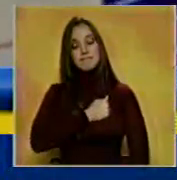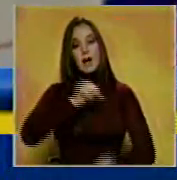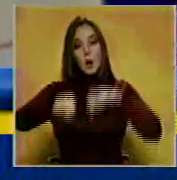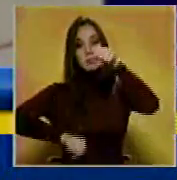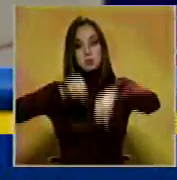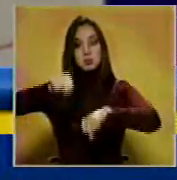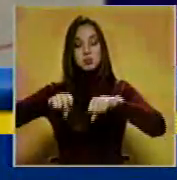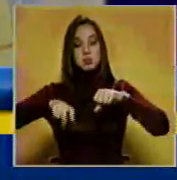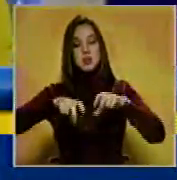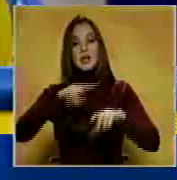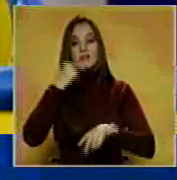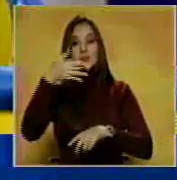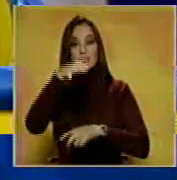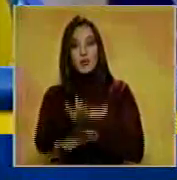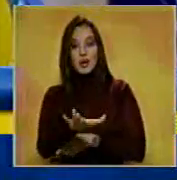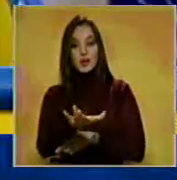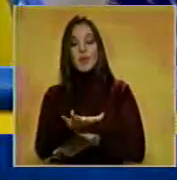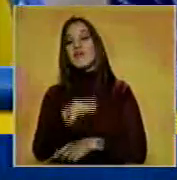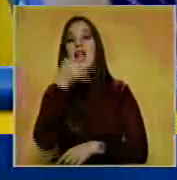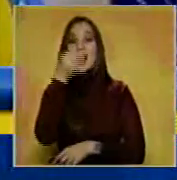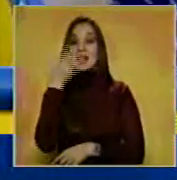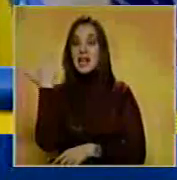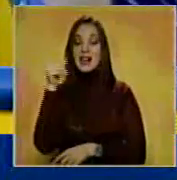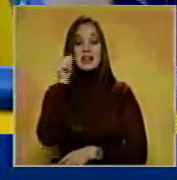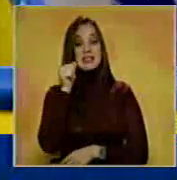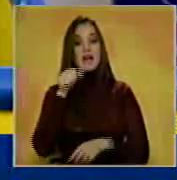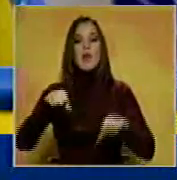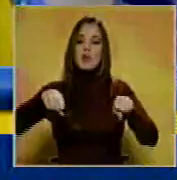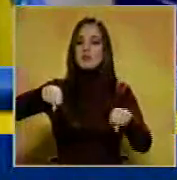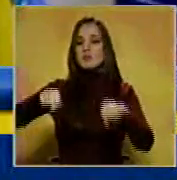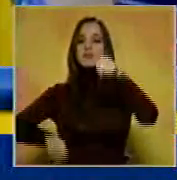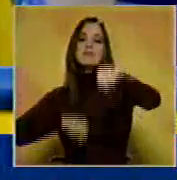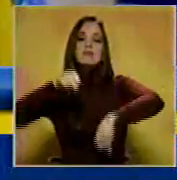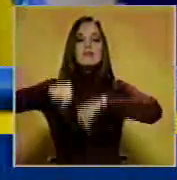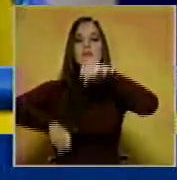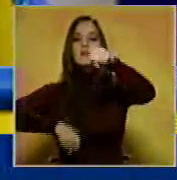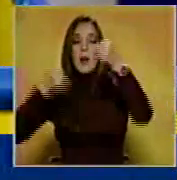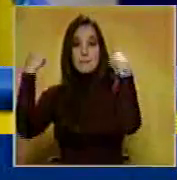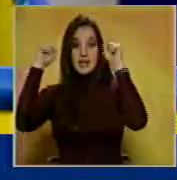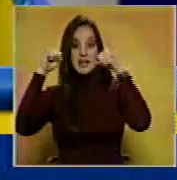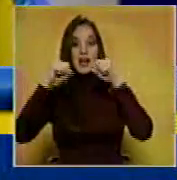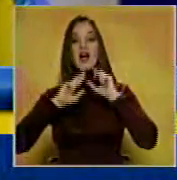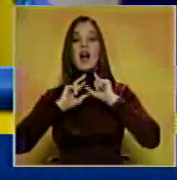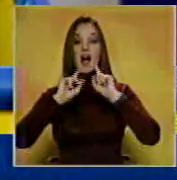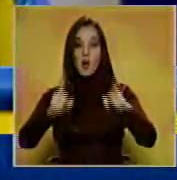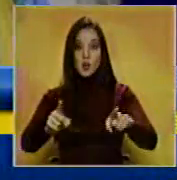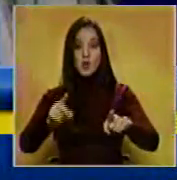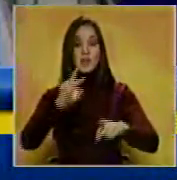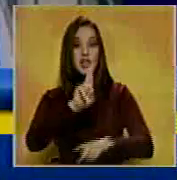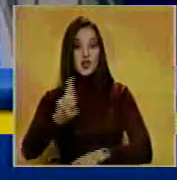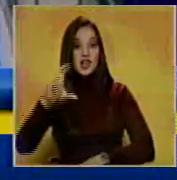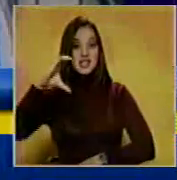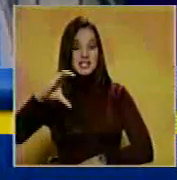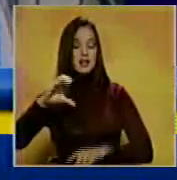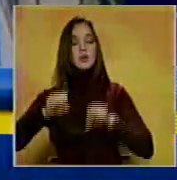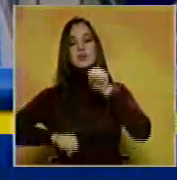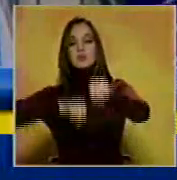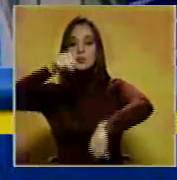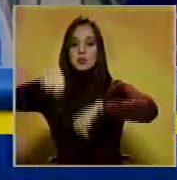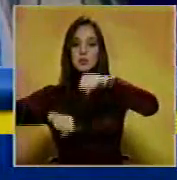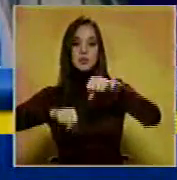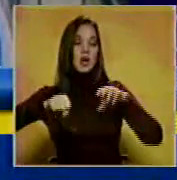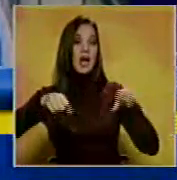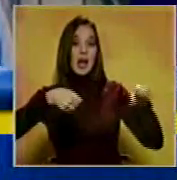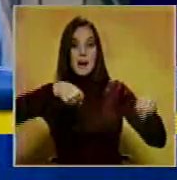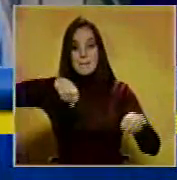criollo Richard Ochoa, quien la tarde del sábado fue arrollado por un motorizado cuando entrenaba en la autopista regional del centro. Según se conoció, Ochoa fue